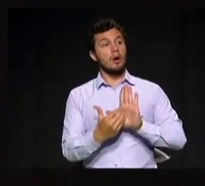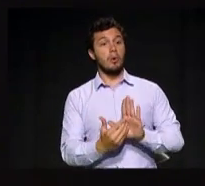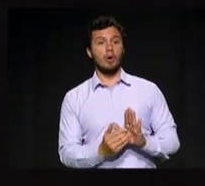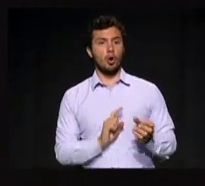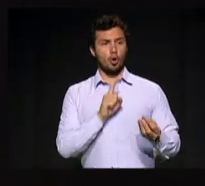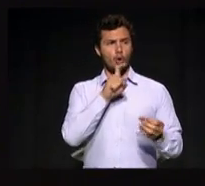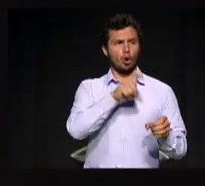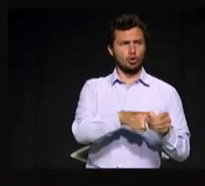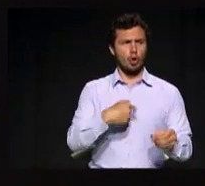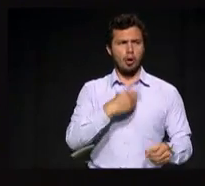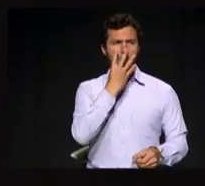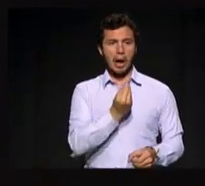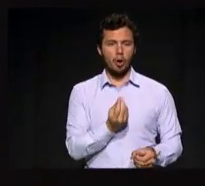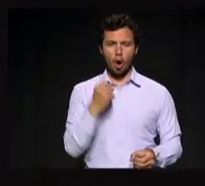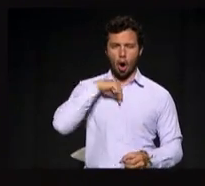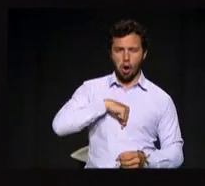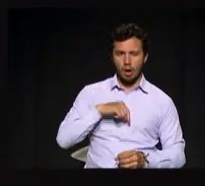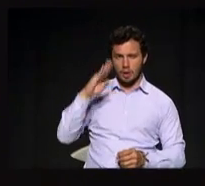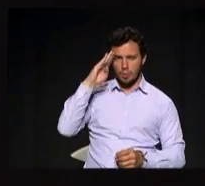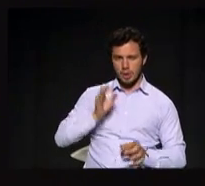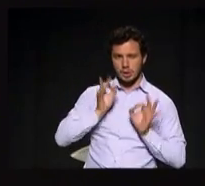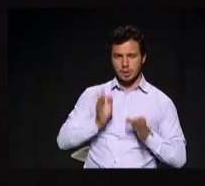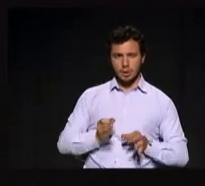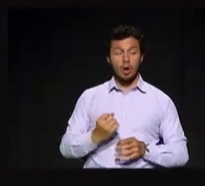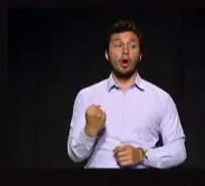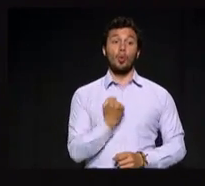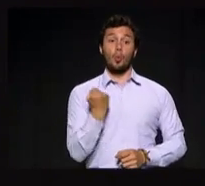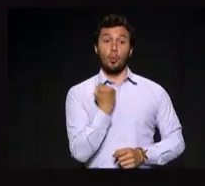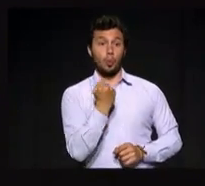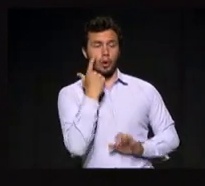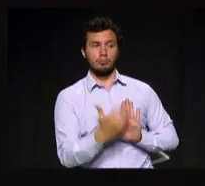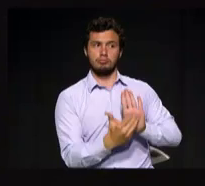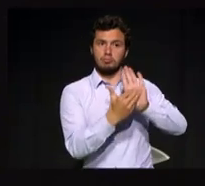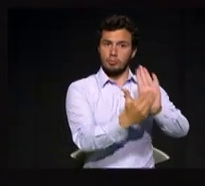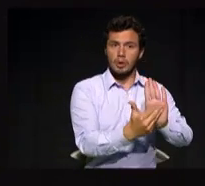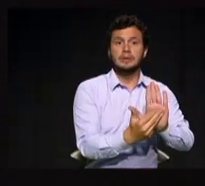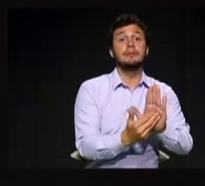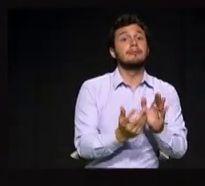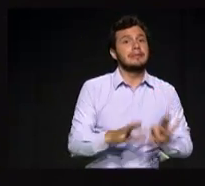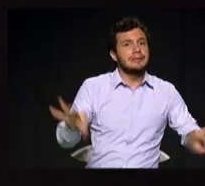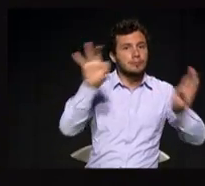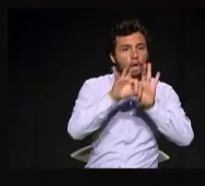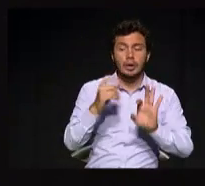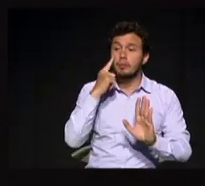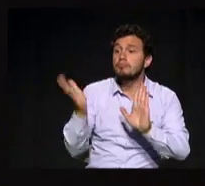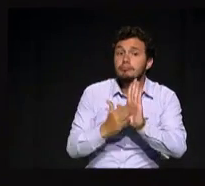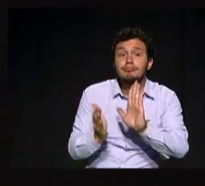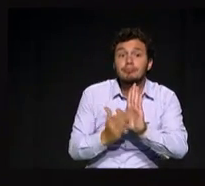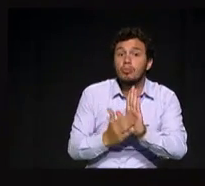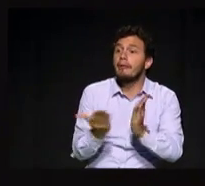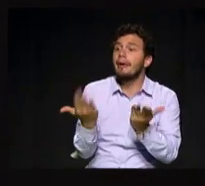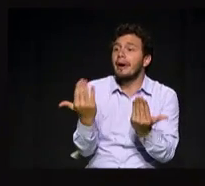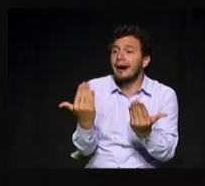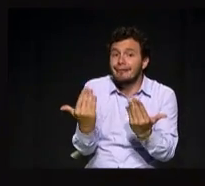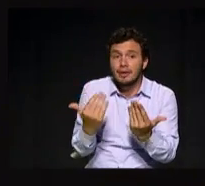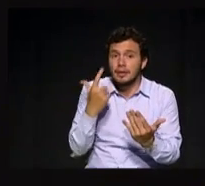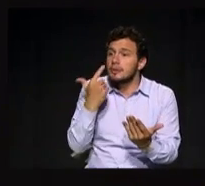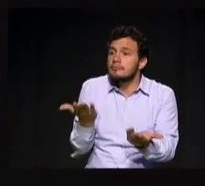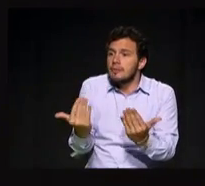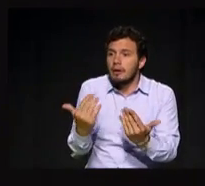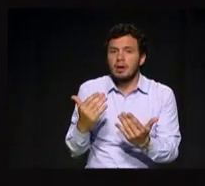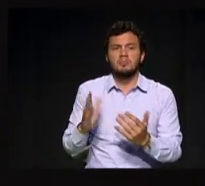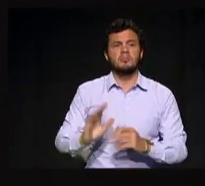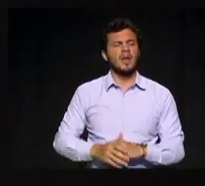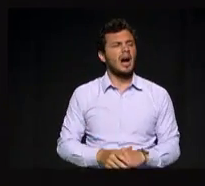ayudan mucho les podemos exigir claros resultados al respecto necesitamos que la justicia actúe que no haya impunidad que las personas